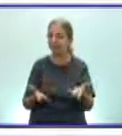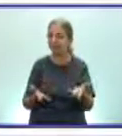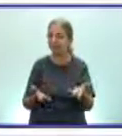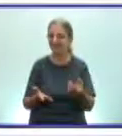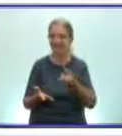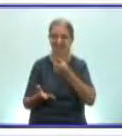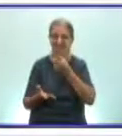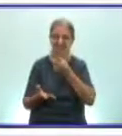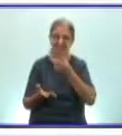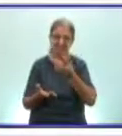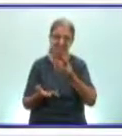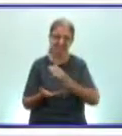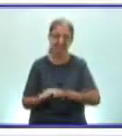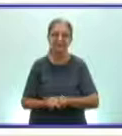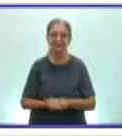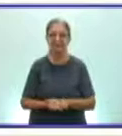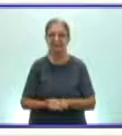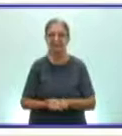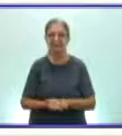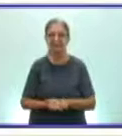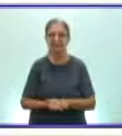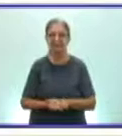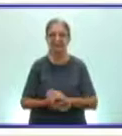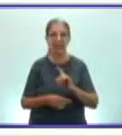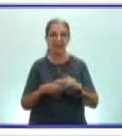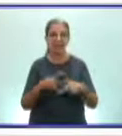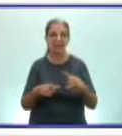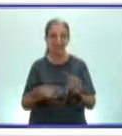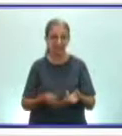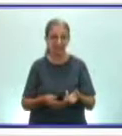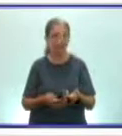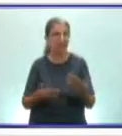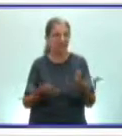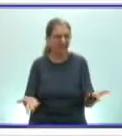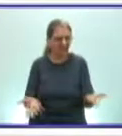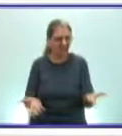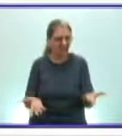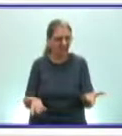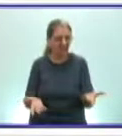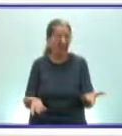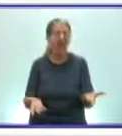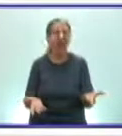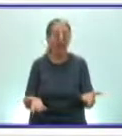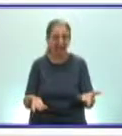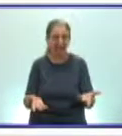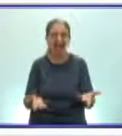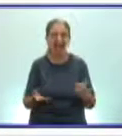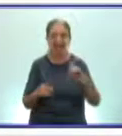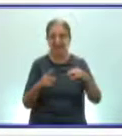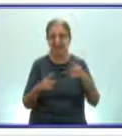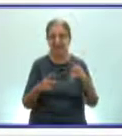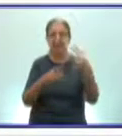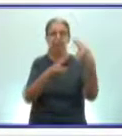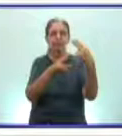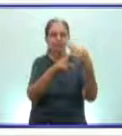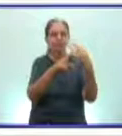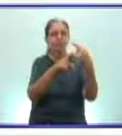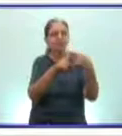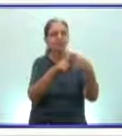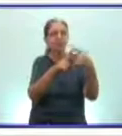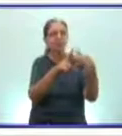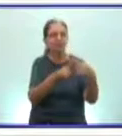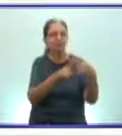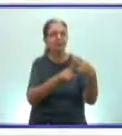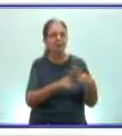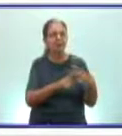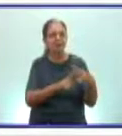estos productos. ¿Y qué harían después? Pues después van a adicionar todos estos